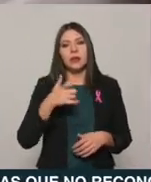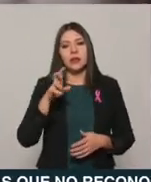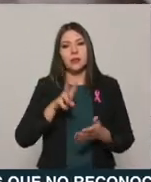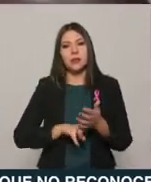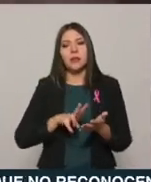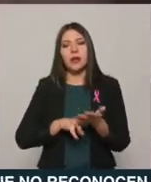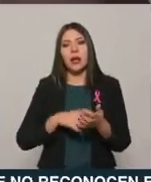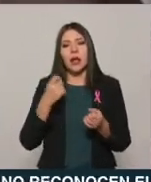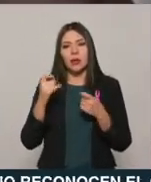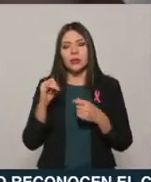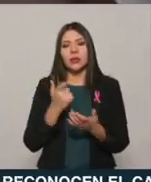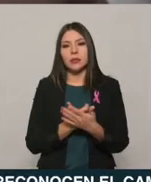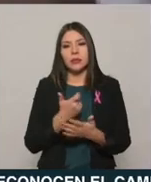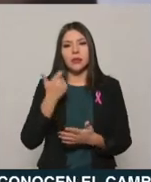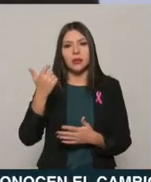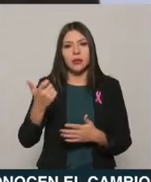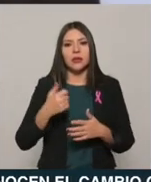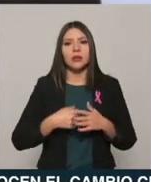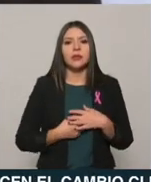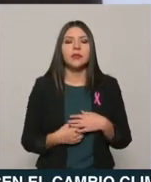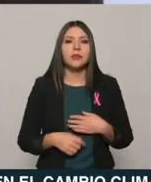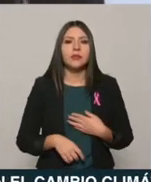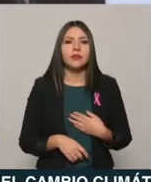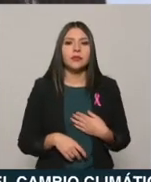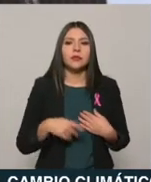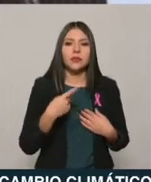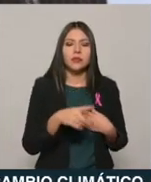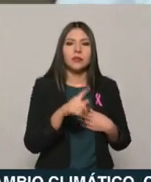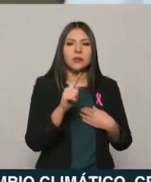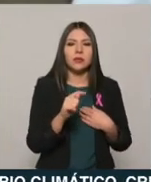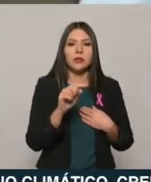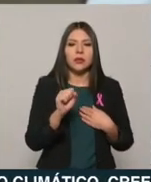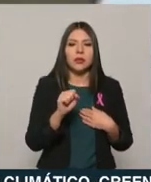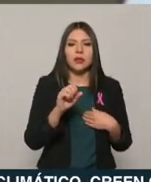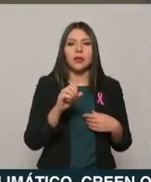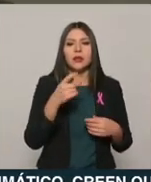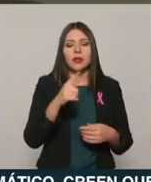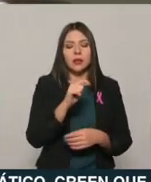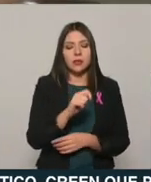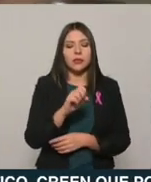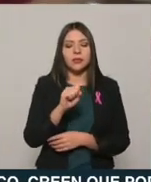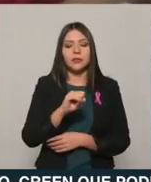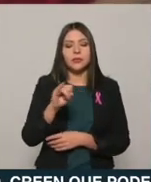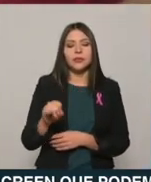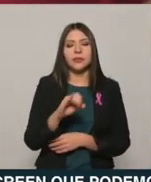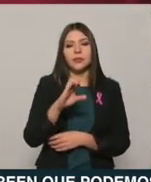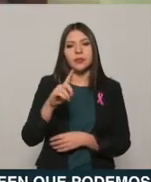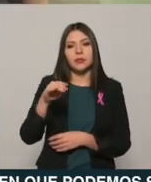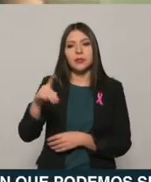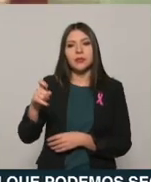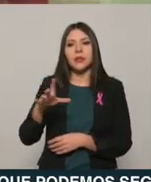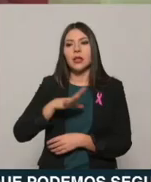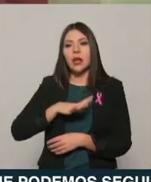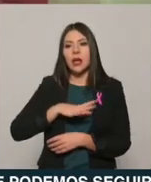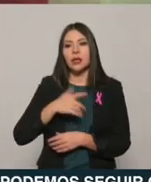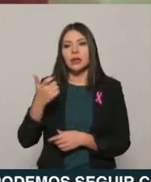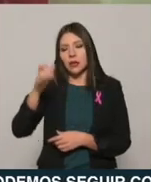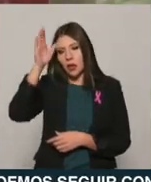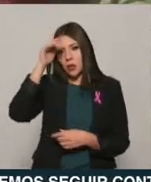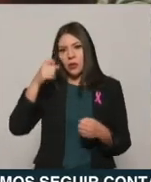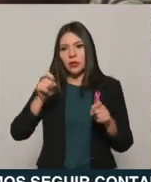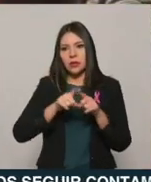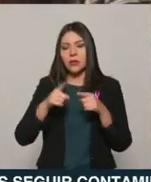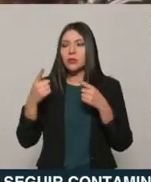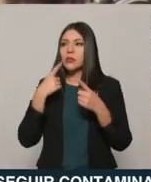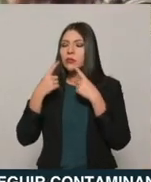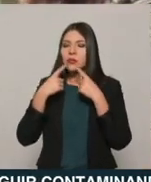que tienen costo. Hay un acuerdo ahí del Tribunal Superior de Justicia porque son litigios entre particulares. Y entonces esos